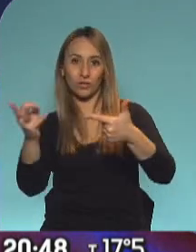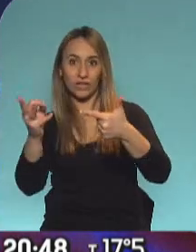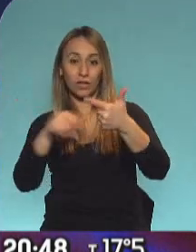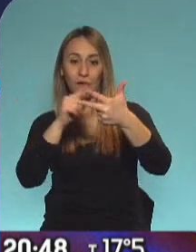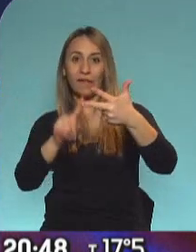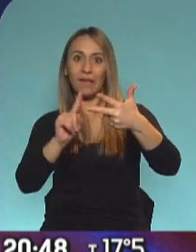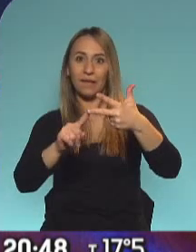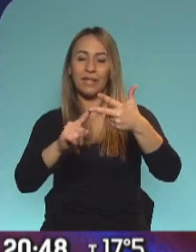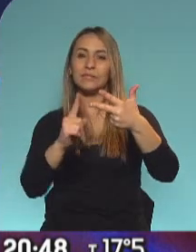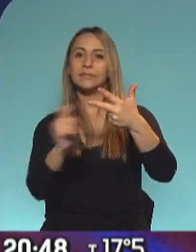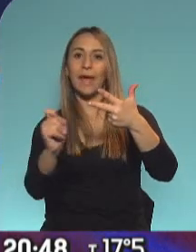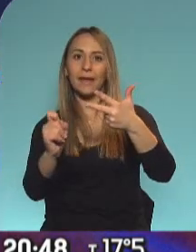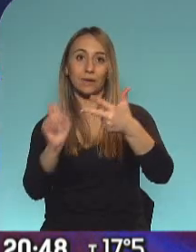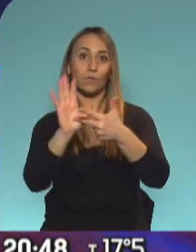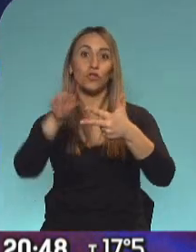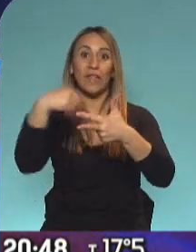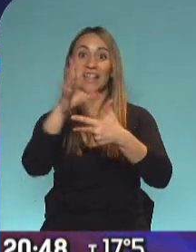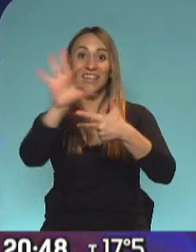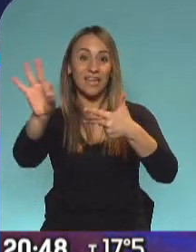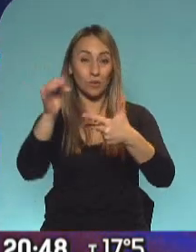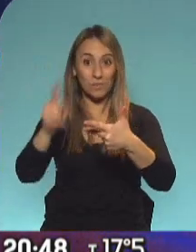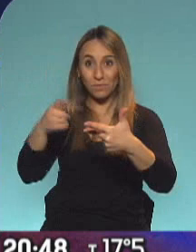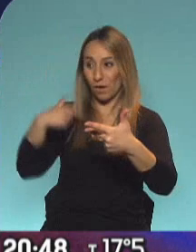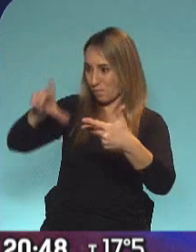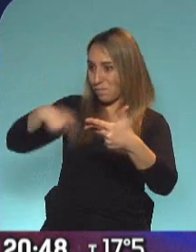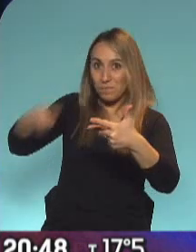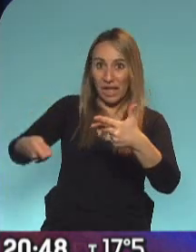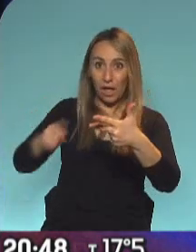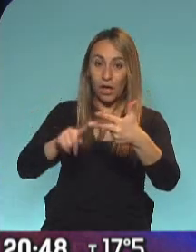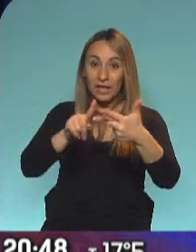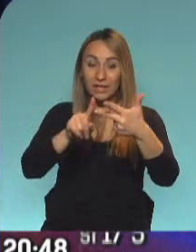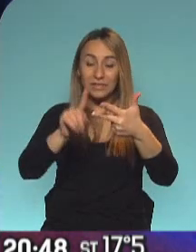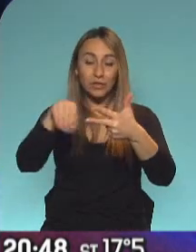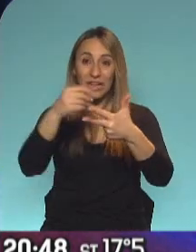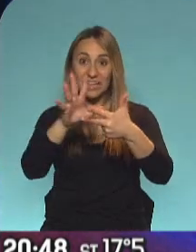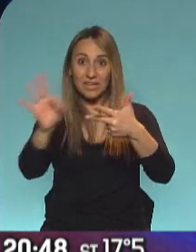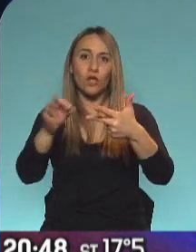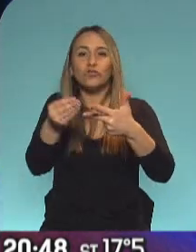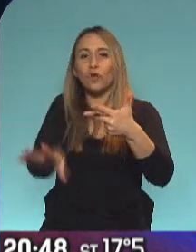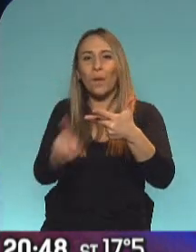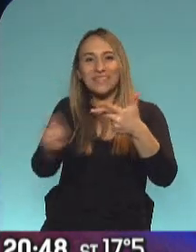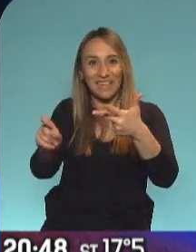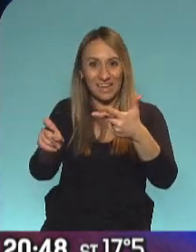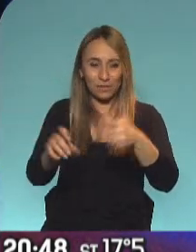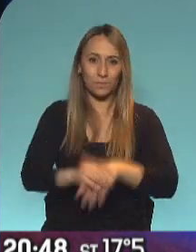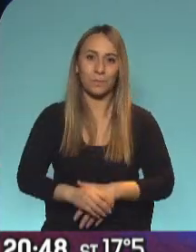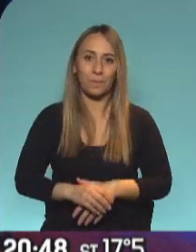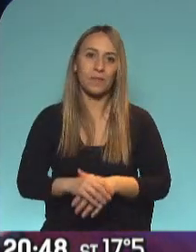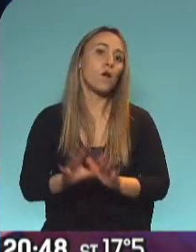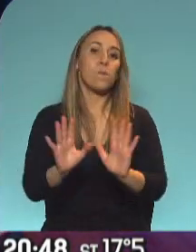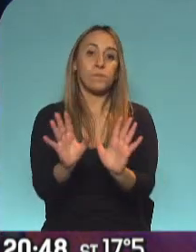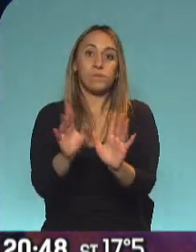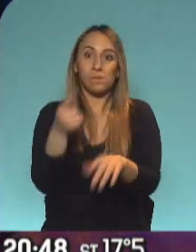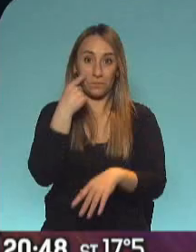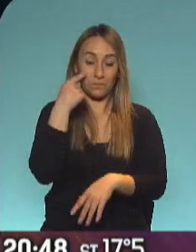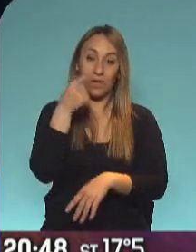Bien. Te quedan $100 libres por comprar. ¿Y qué pasa con los abonos en dólares de aplicaciones? Acá te digo, Gaby, hay mucha polémica.